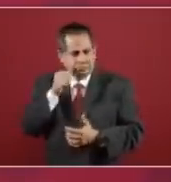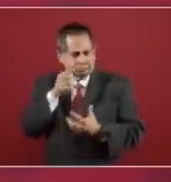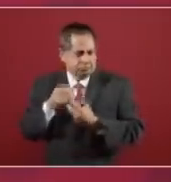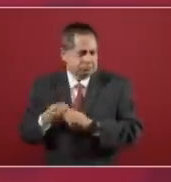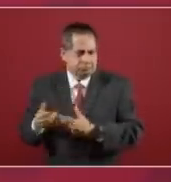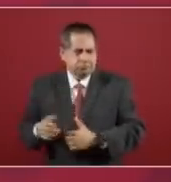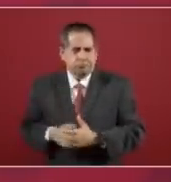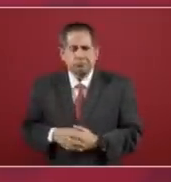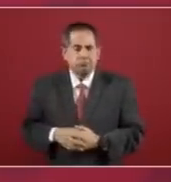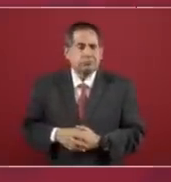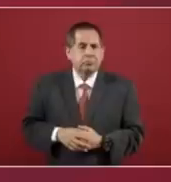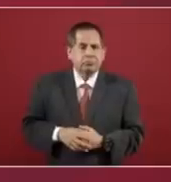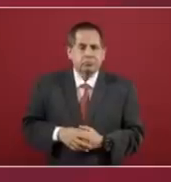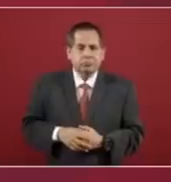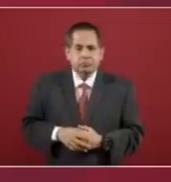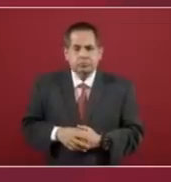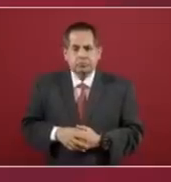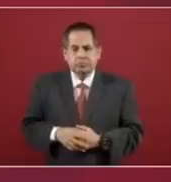este